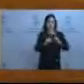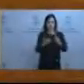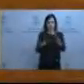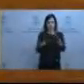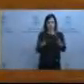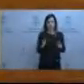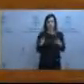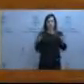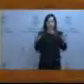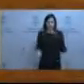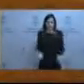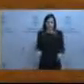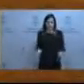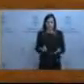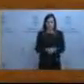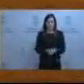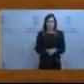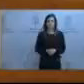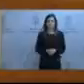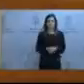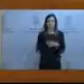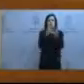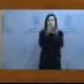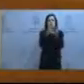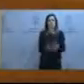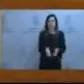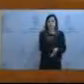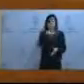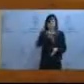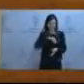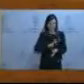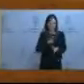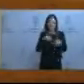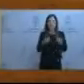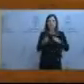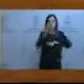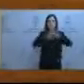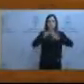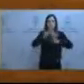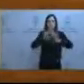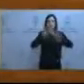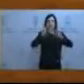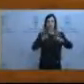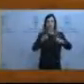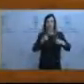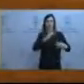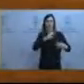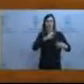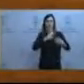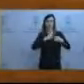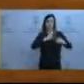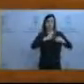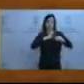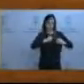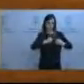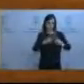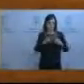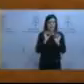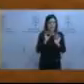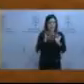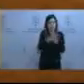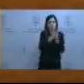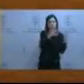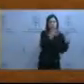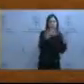Y, por lo tanto, vamos a ahorrarnos las cifras y llegamos al problema de la fibrilación ventricular, que es la responsable de hasta el 85%